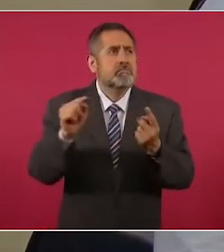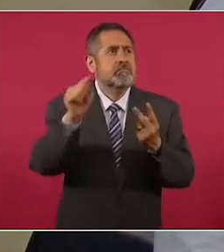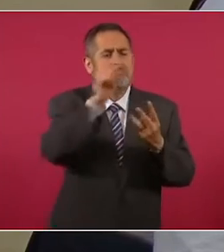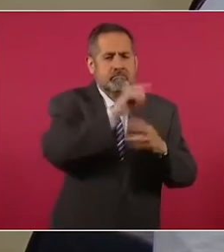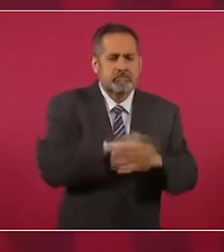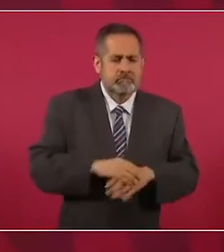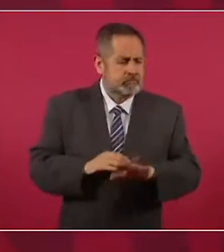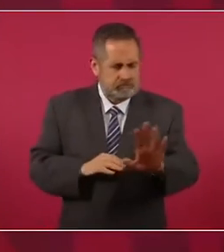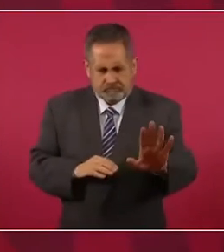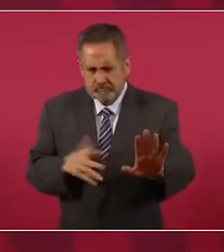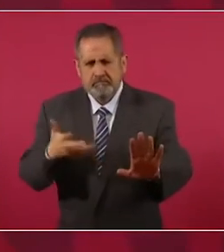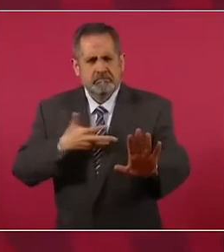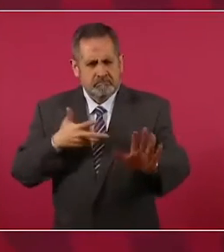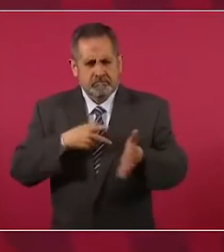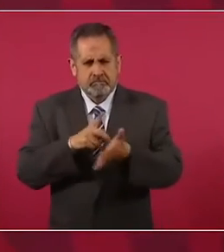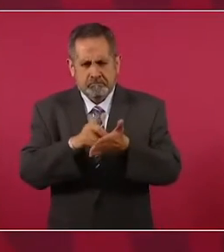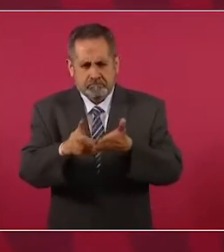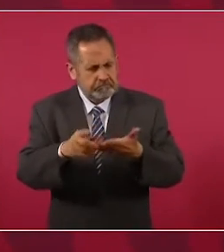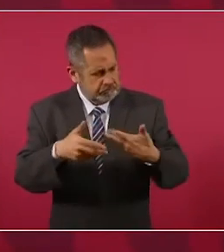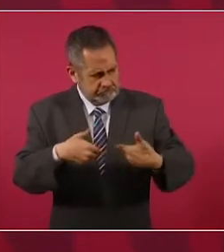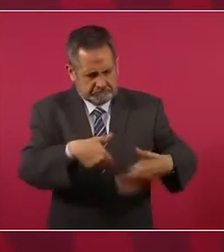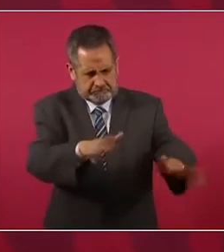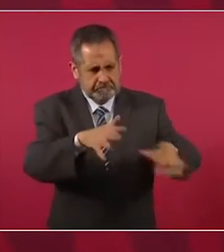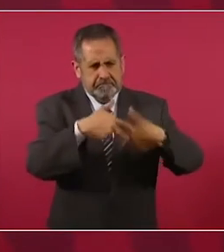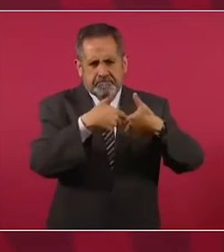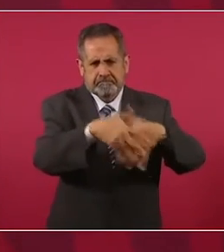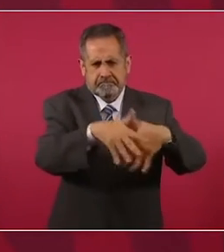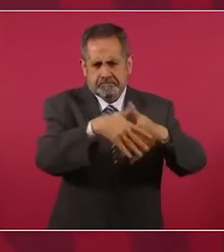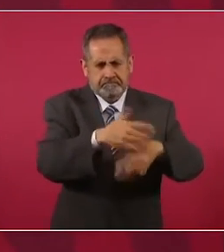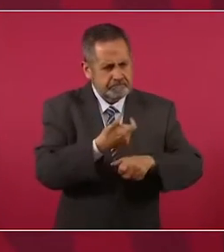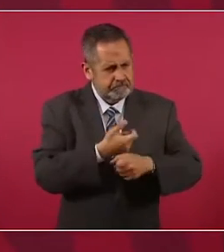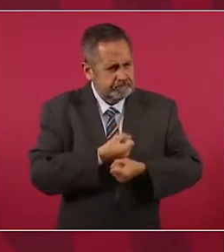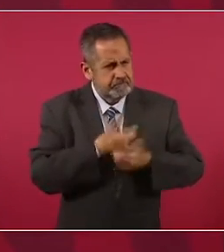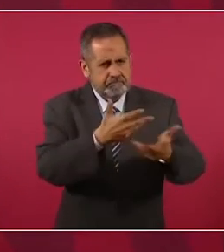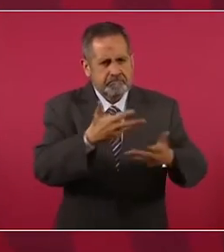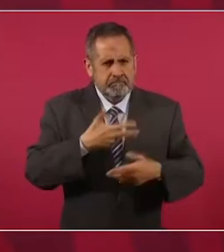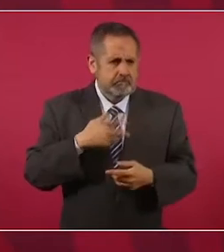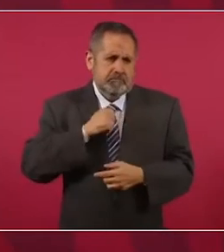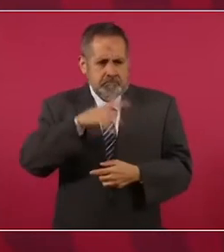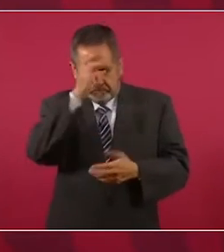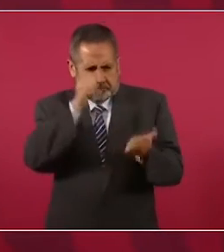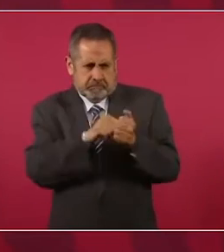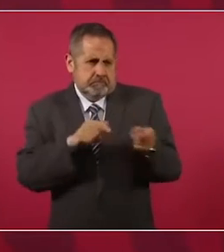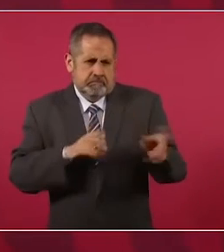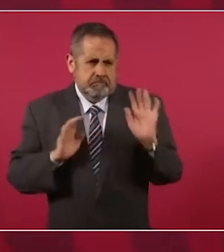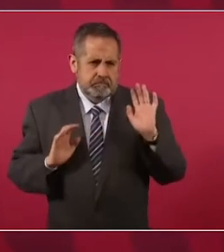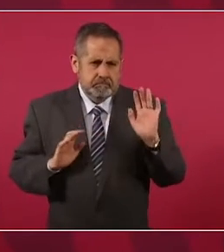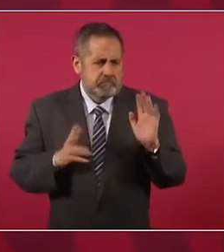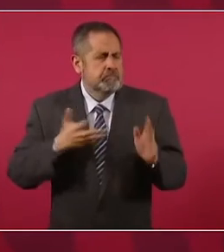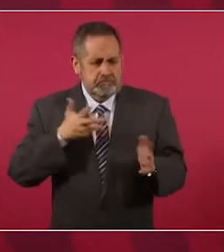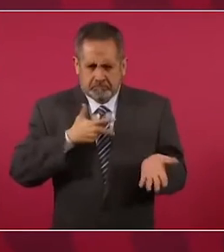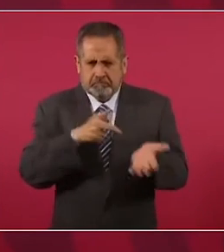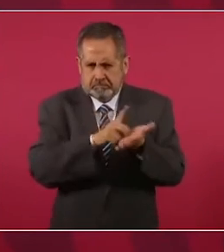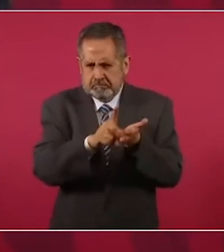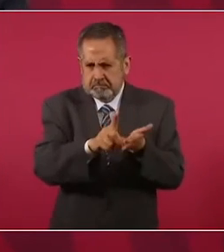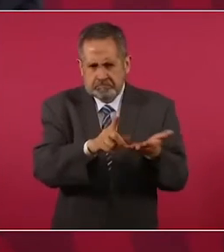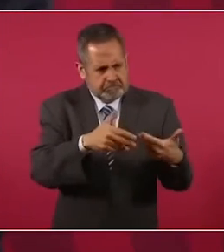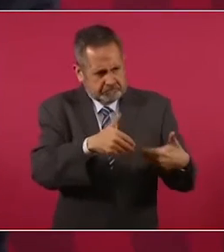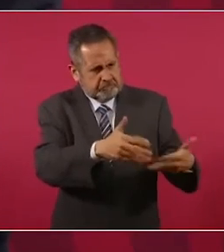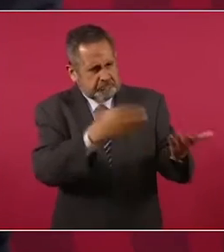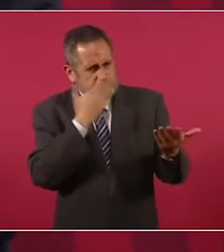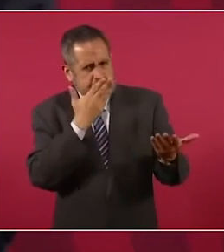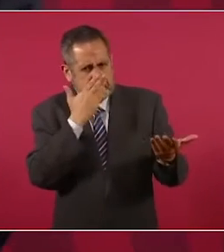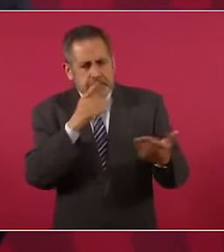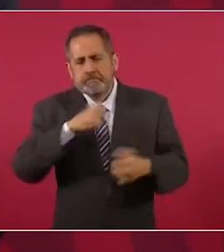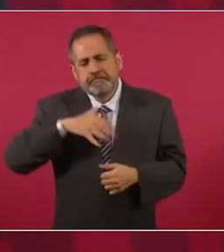Tienen país. Todo su derecho de manifestarse, de expresarse, pero no estoy de acuerdo con ellos. O sea, y no solo no